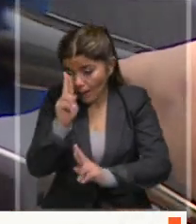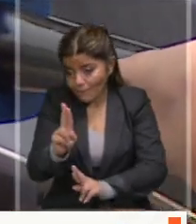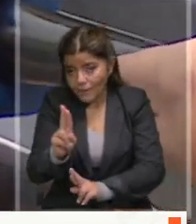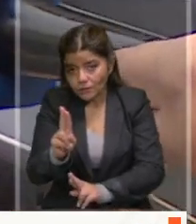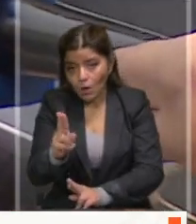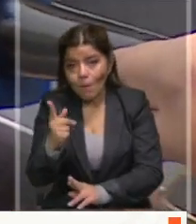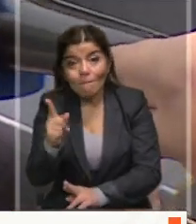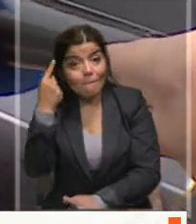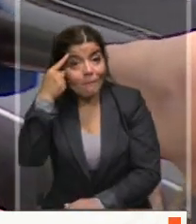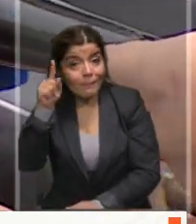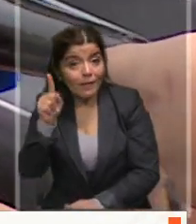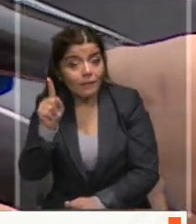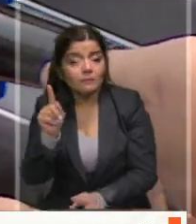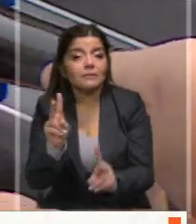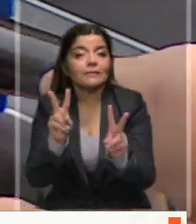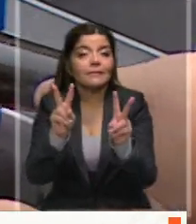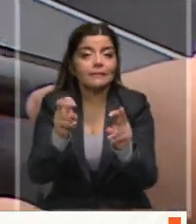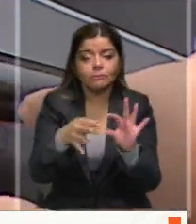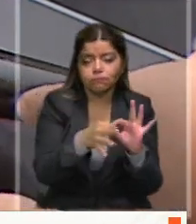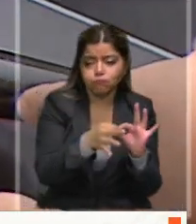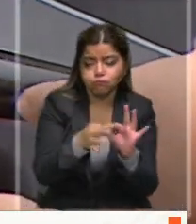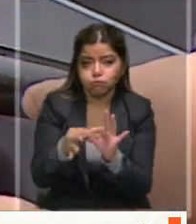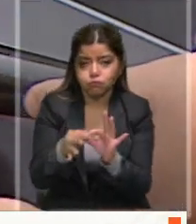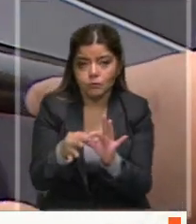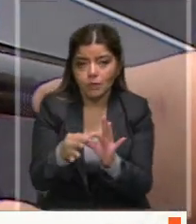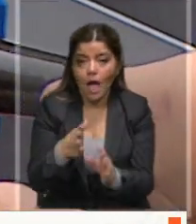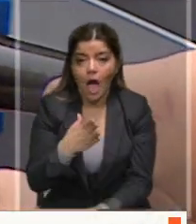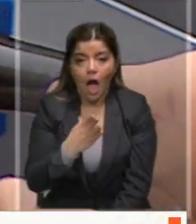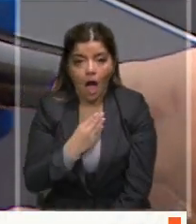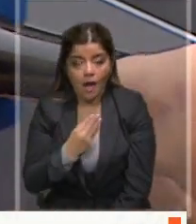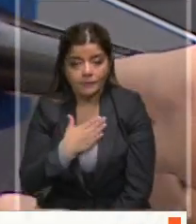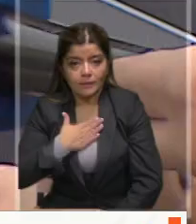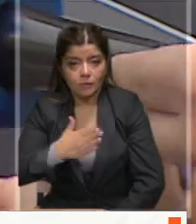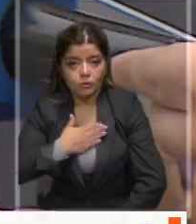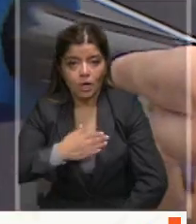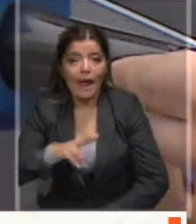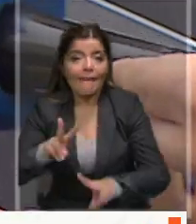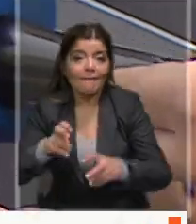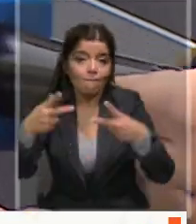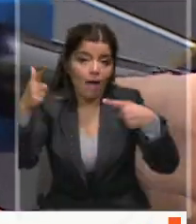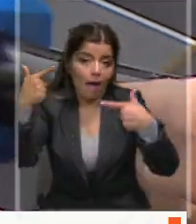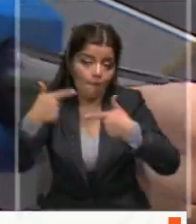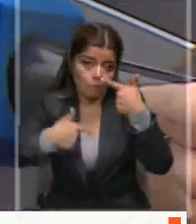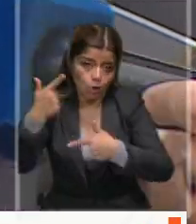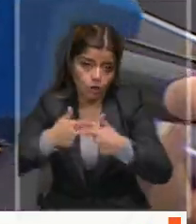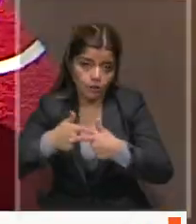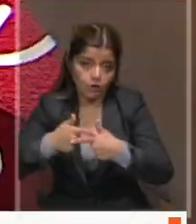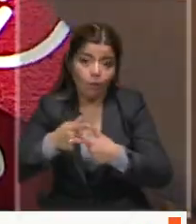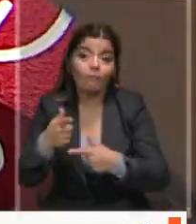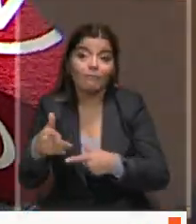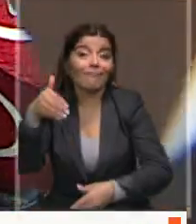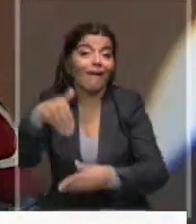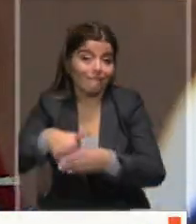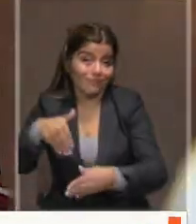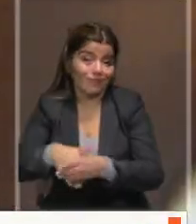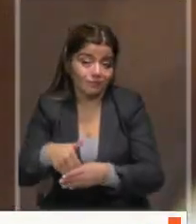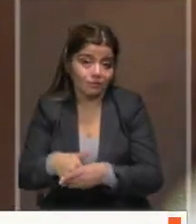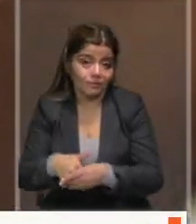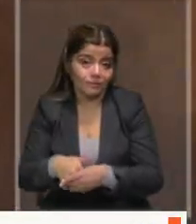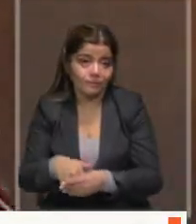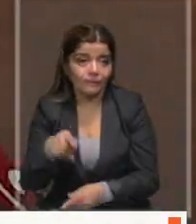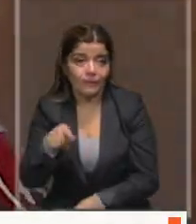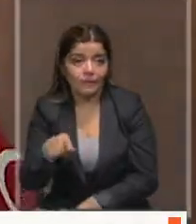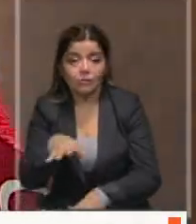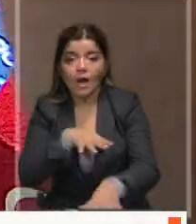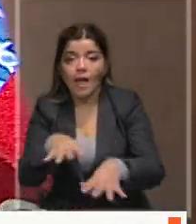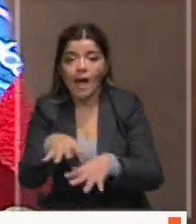no se busque la seguridad y el temor de los ciudadanos un cleaje político para buscar resultados electoral es un hecho público y notorio